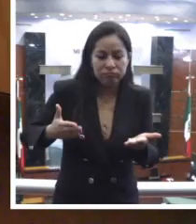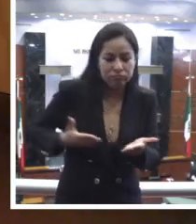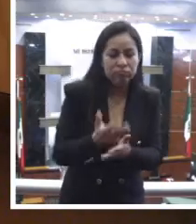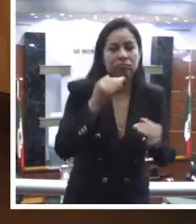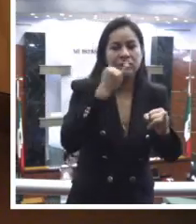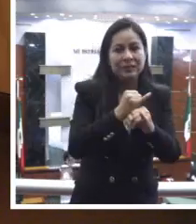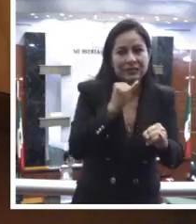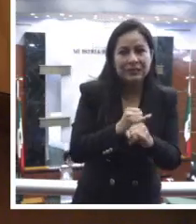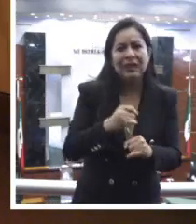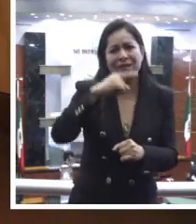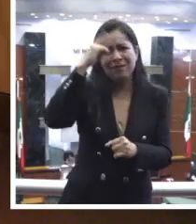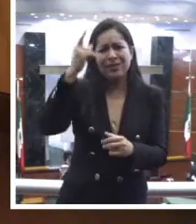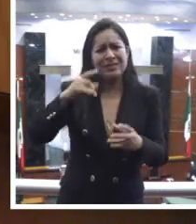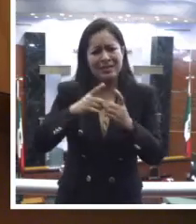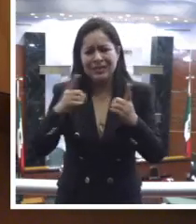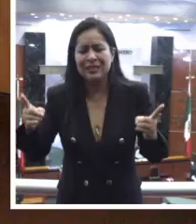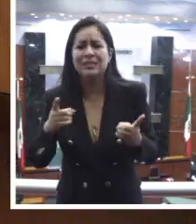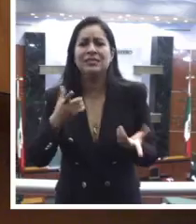internet,